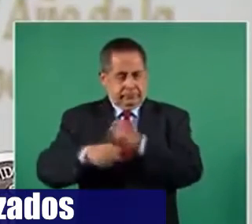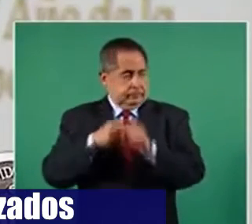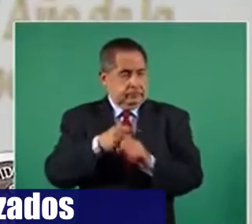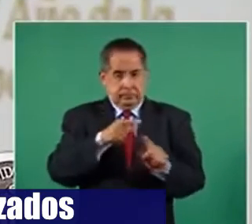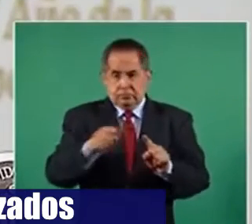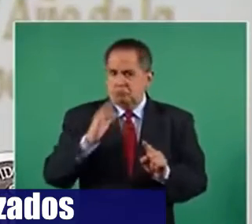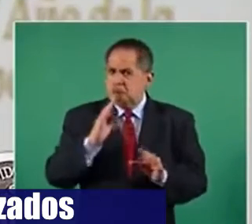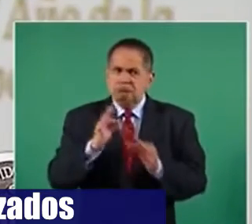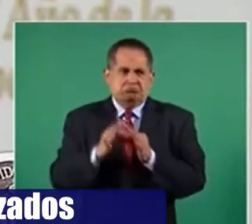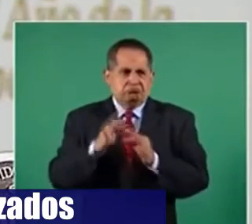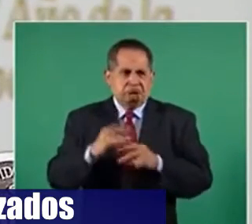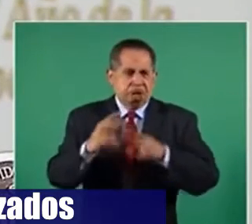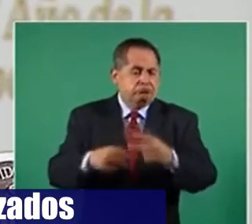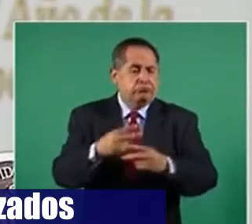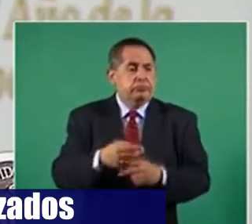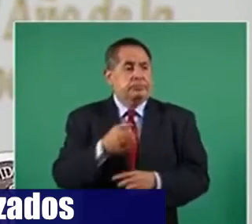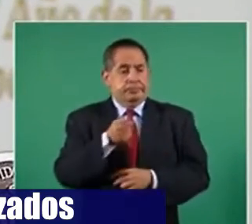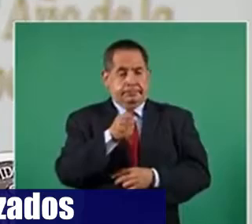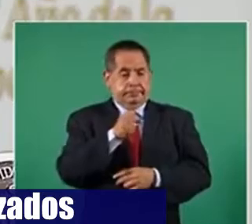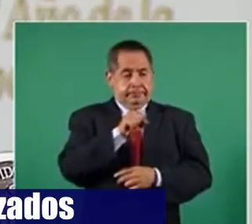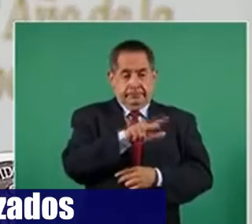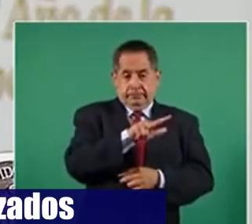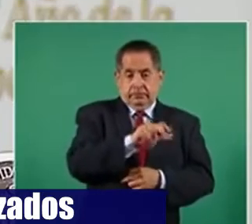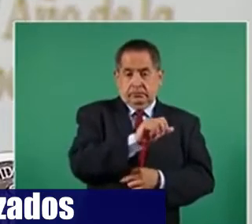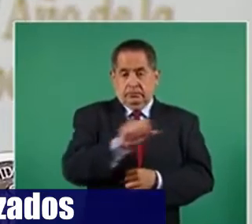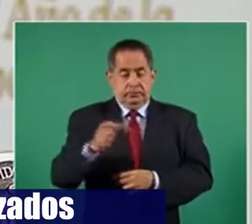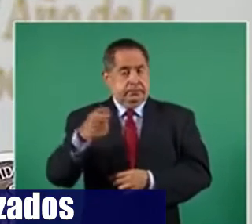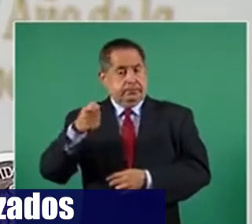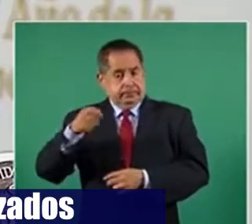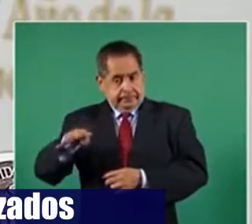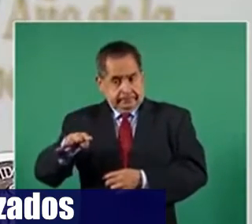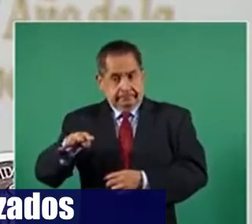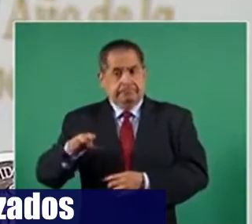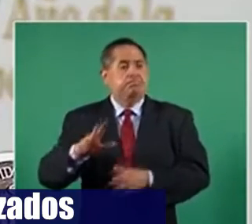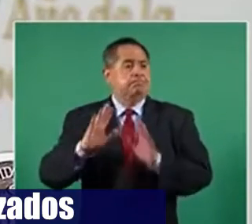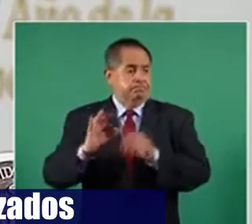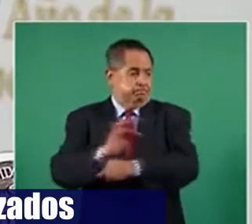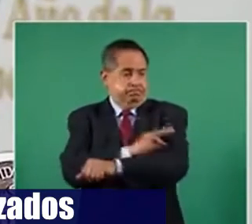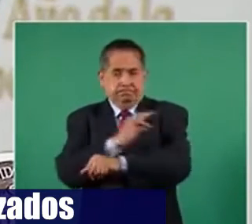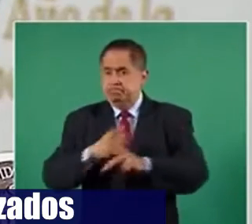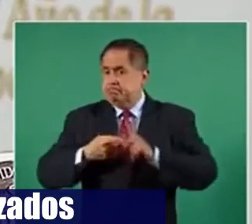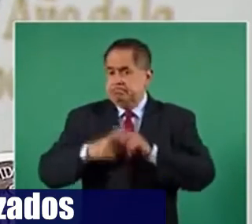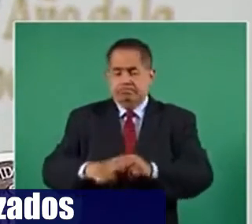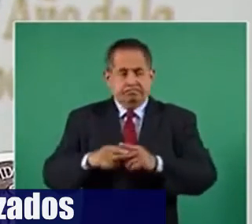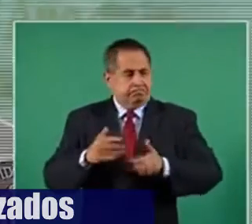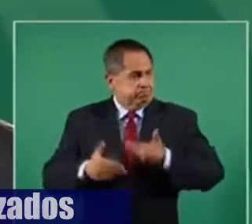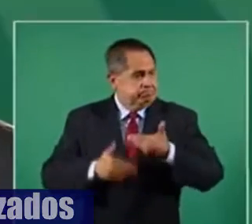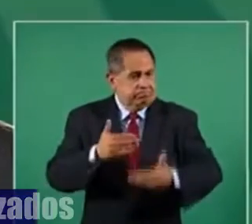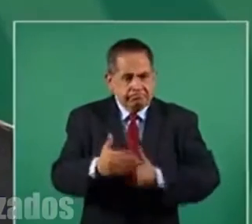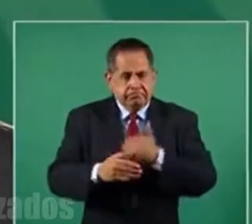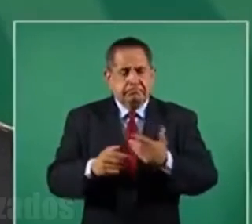de 18 a 29 quienes ya están vacunándose, también lo